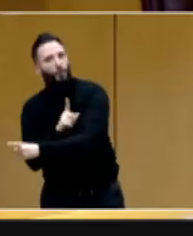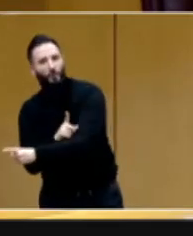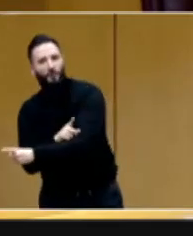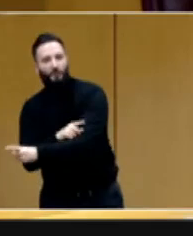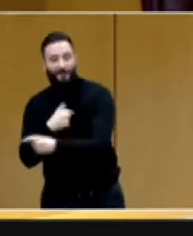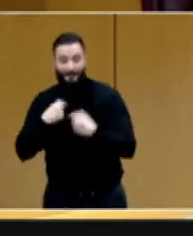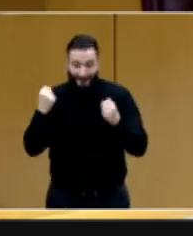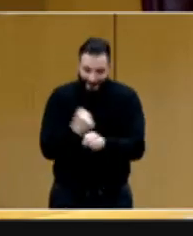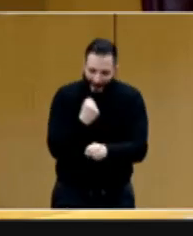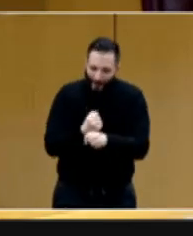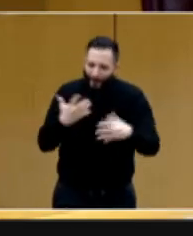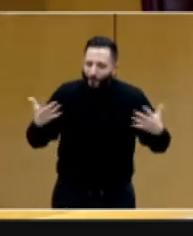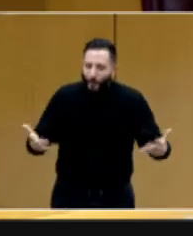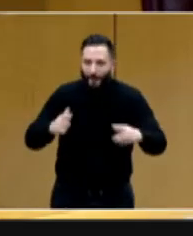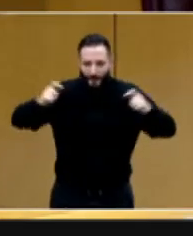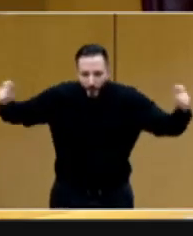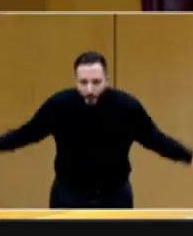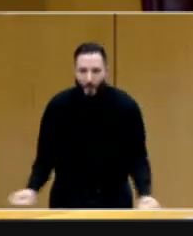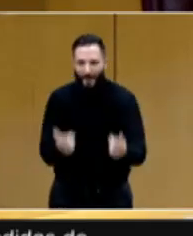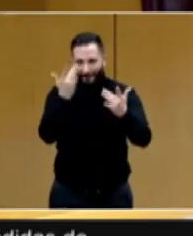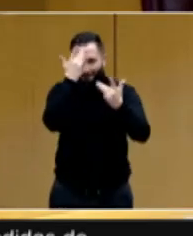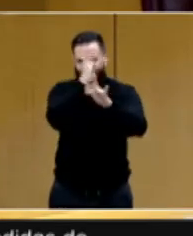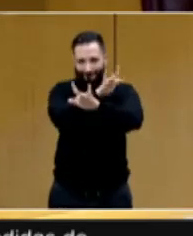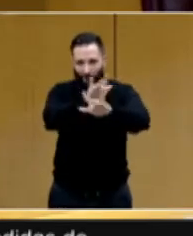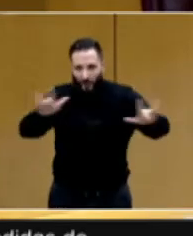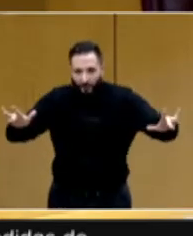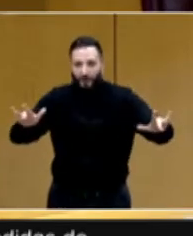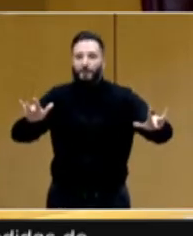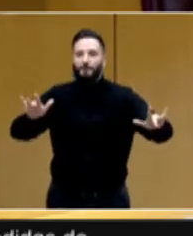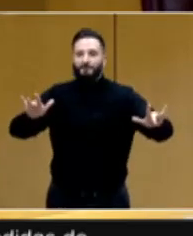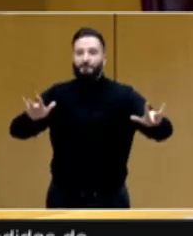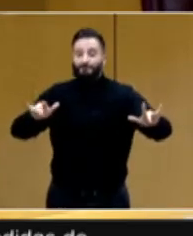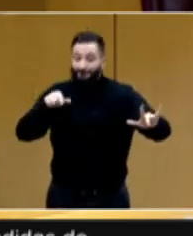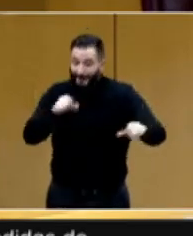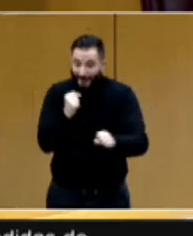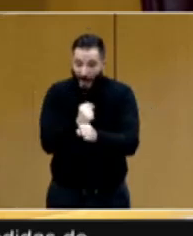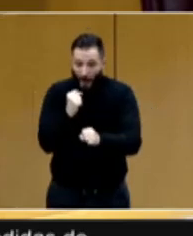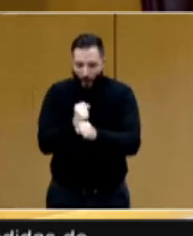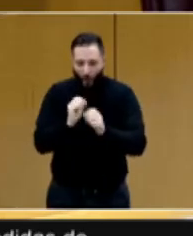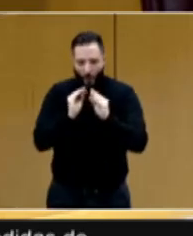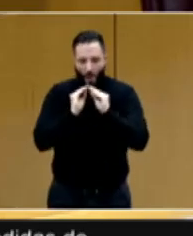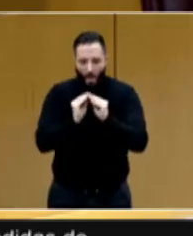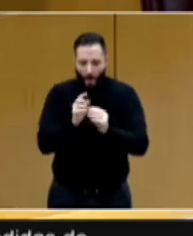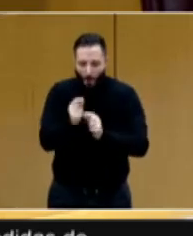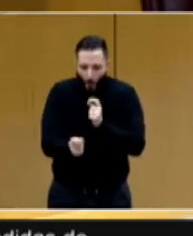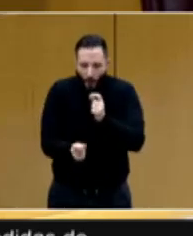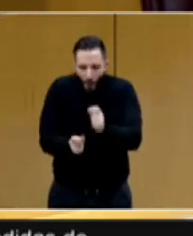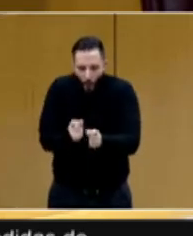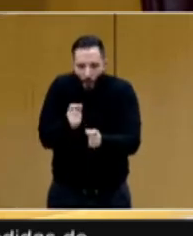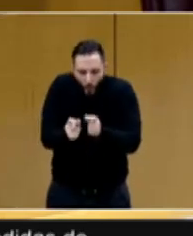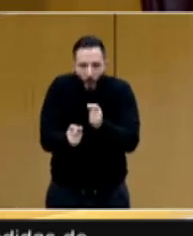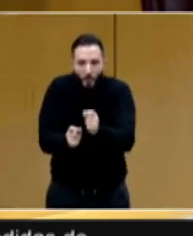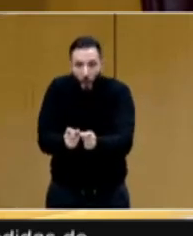de apostolado y es una labor de propaganda y apostolado que estamos haciendo muy poco a poco y que sobre todo